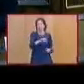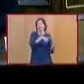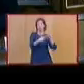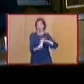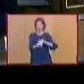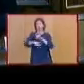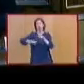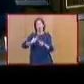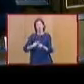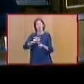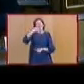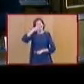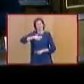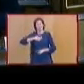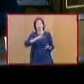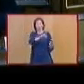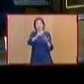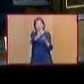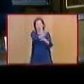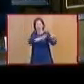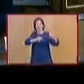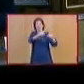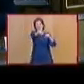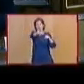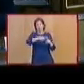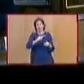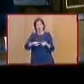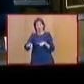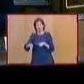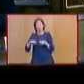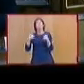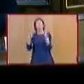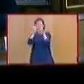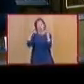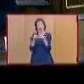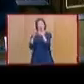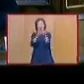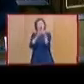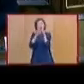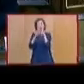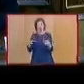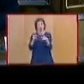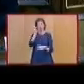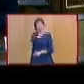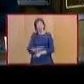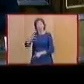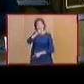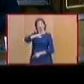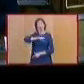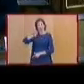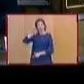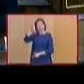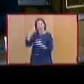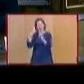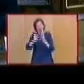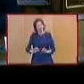fragmentada de nuestro territorio. Ese mantenimiento de la cohesión social en España requiere una consideración especial y real con